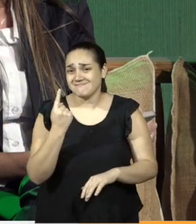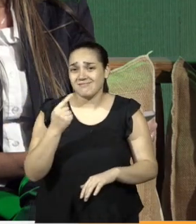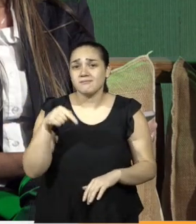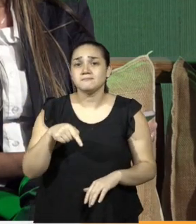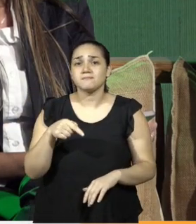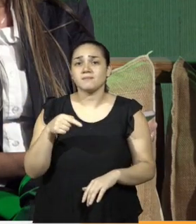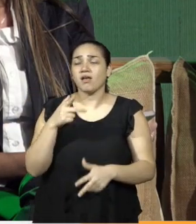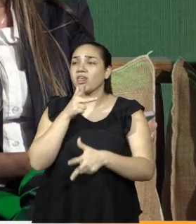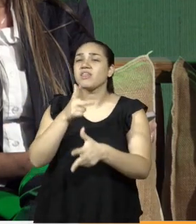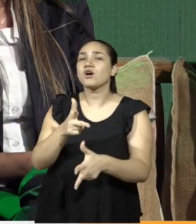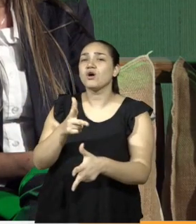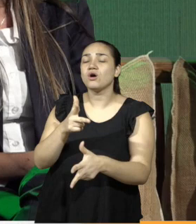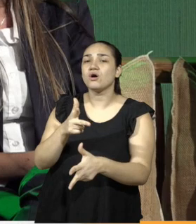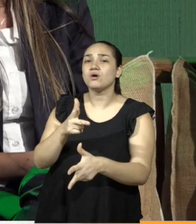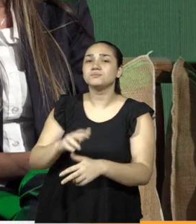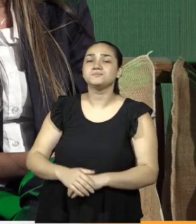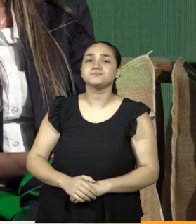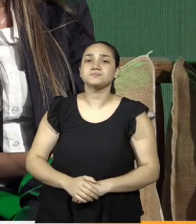dijo en